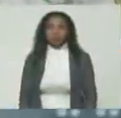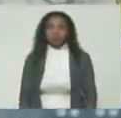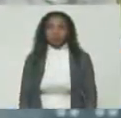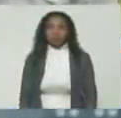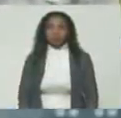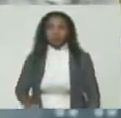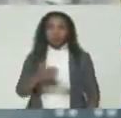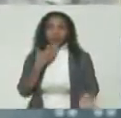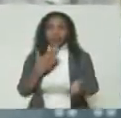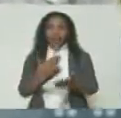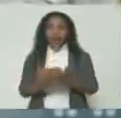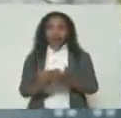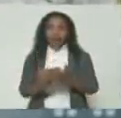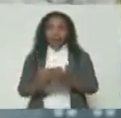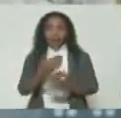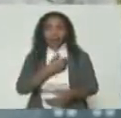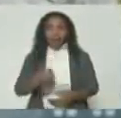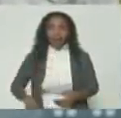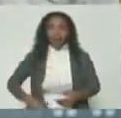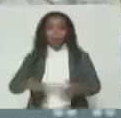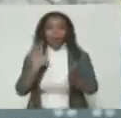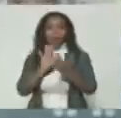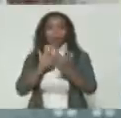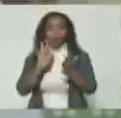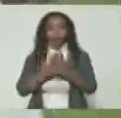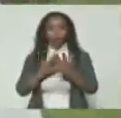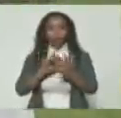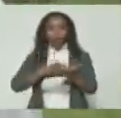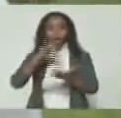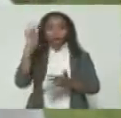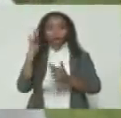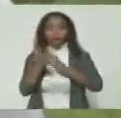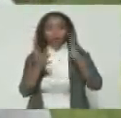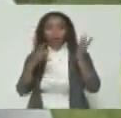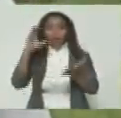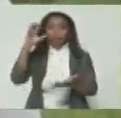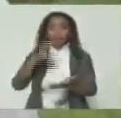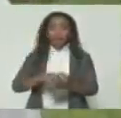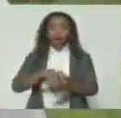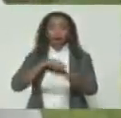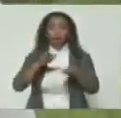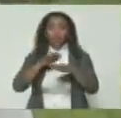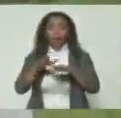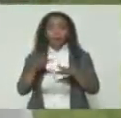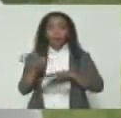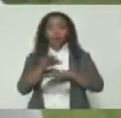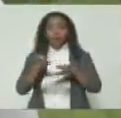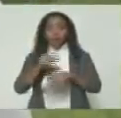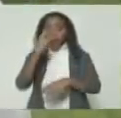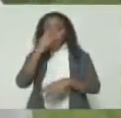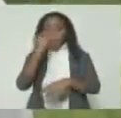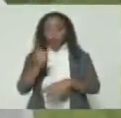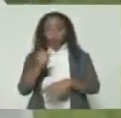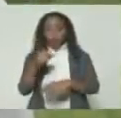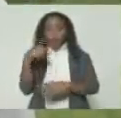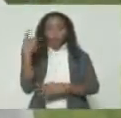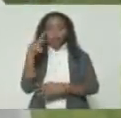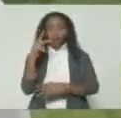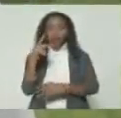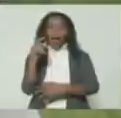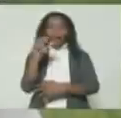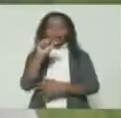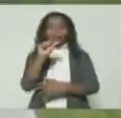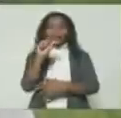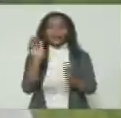Gracias, presidente, por el pase. Nos encontramos desde el glorioso estado Cojedes, desde el municipio Ezequiel Zamora, parroquia San